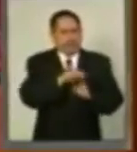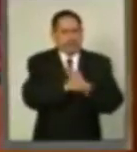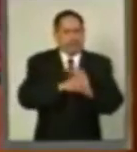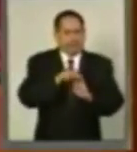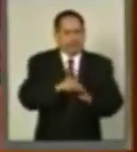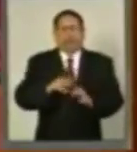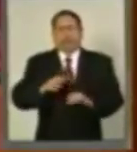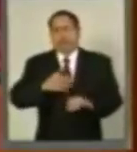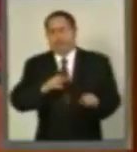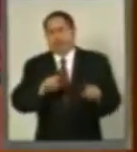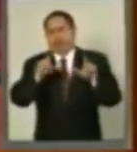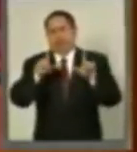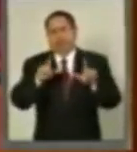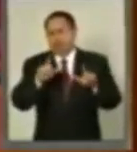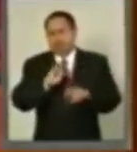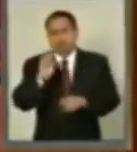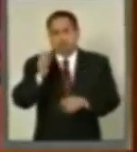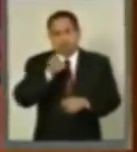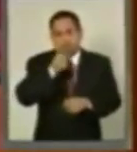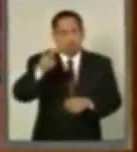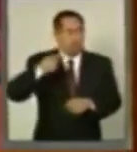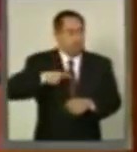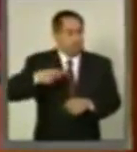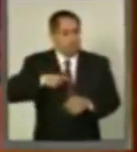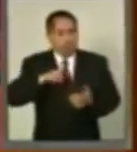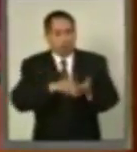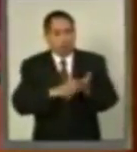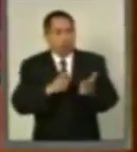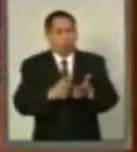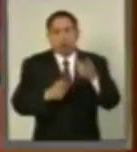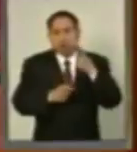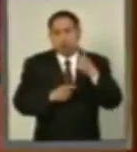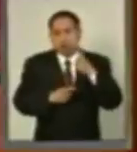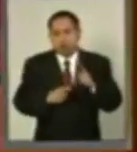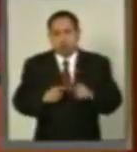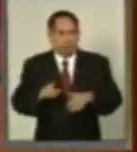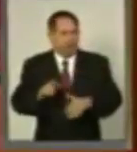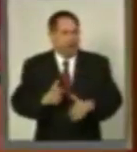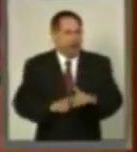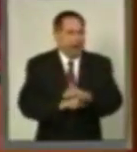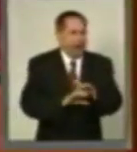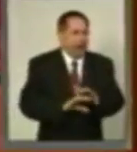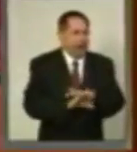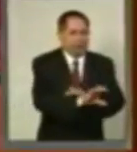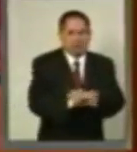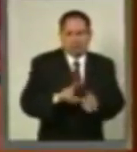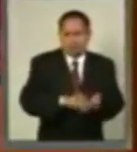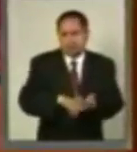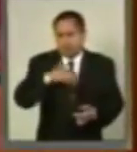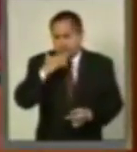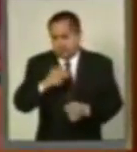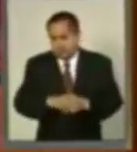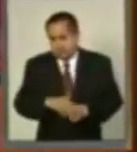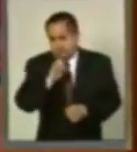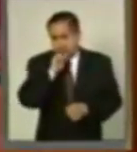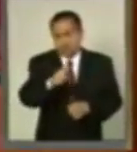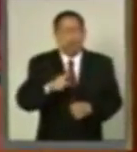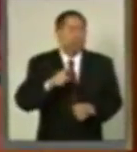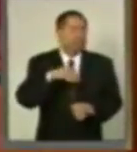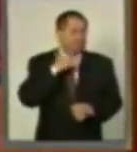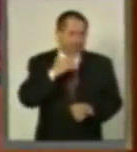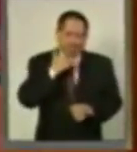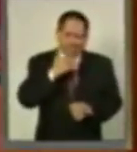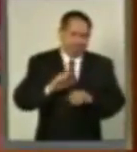vemos cómo a personajes ligados a partidos políticos se les entrega dinero. Vemos también retos en materia de corrupción,